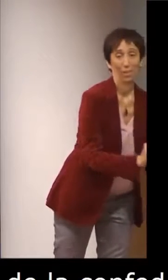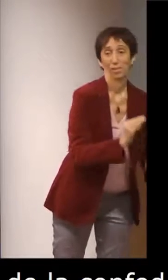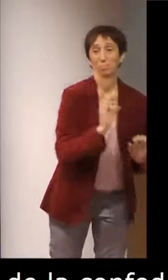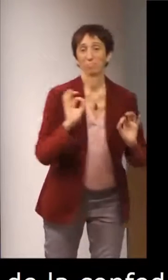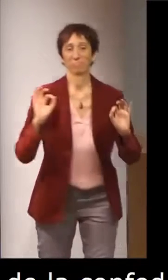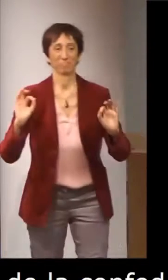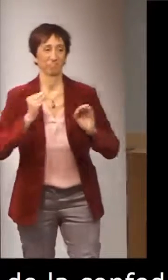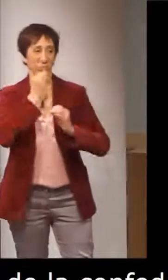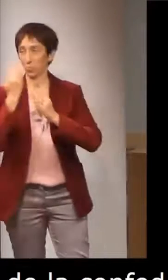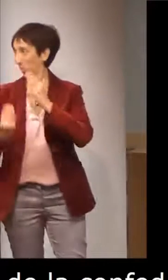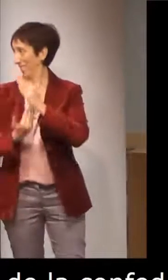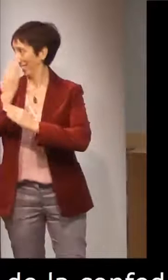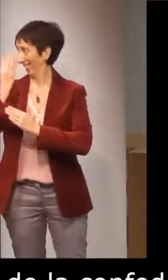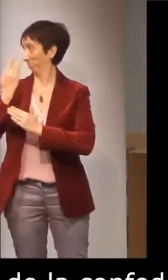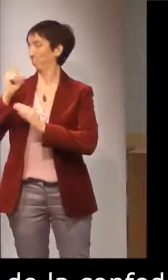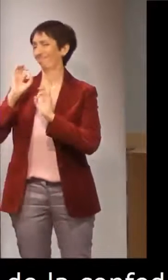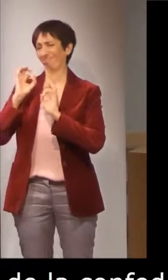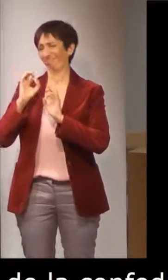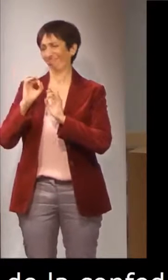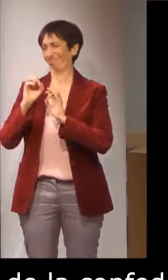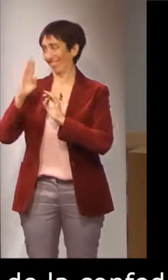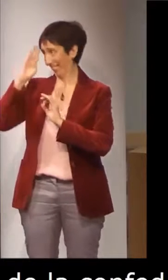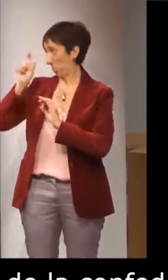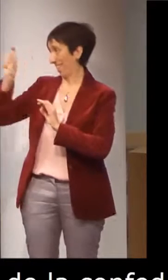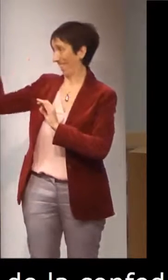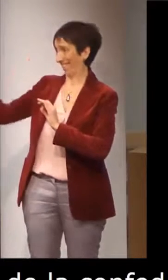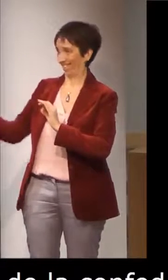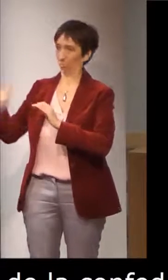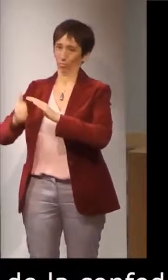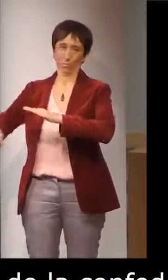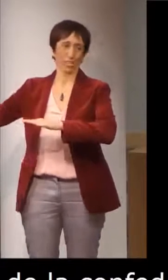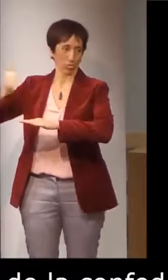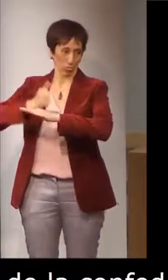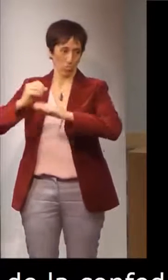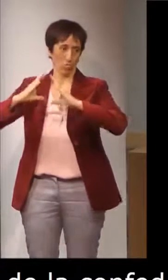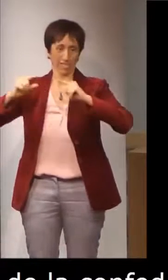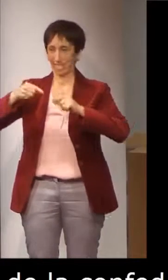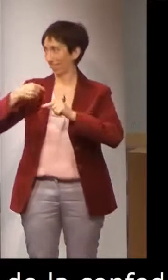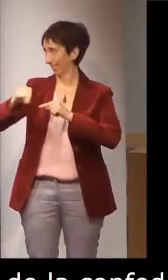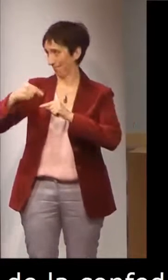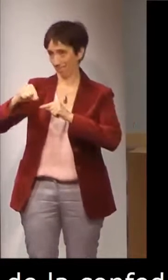Gracias, Mariano. Gracias,